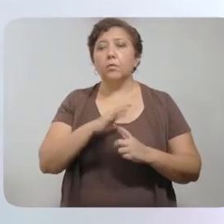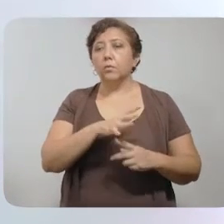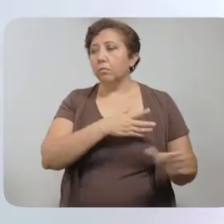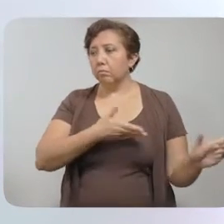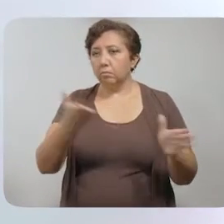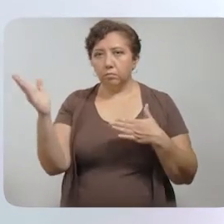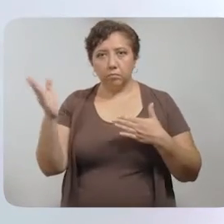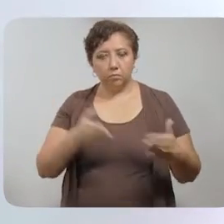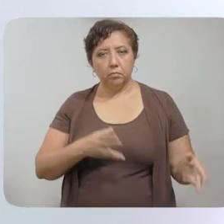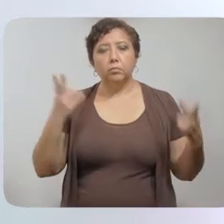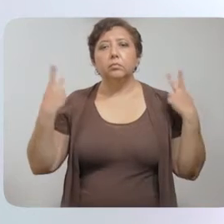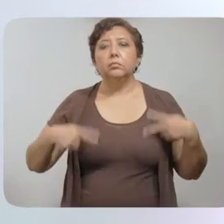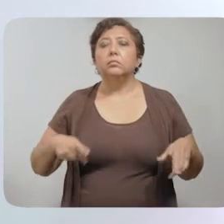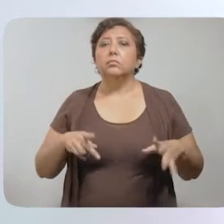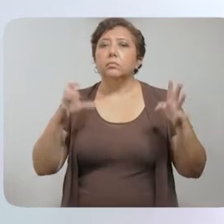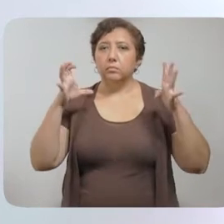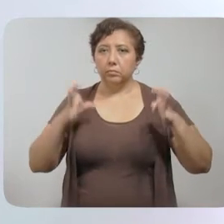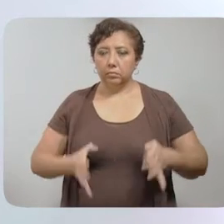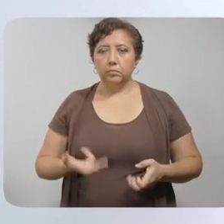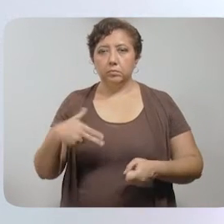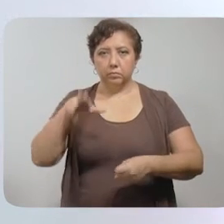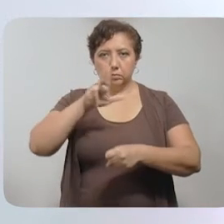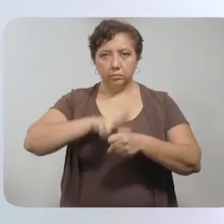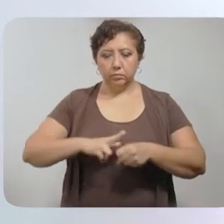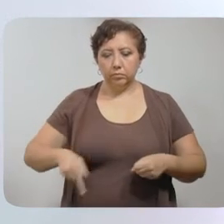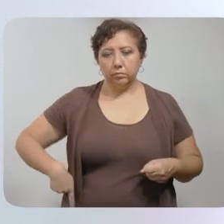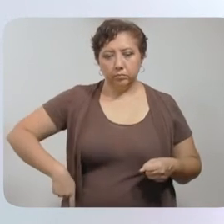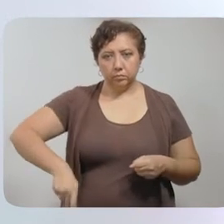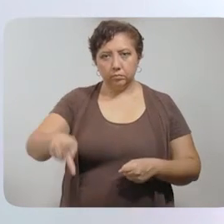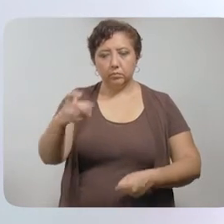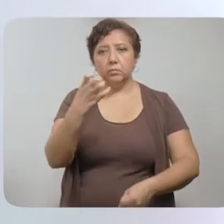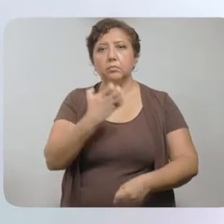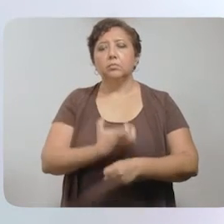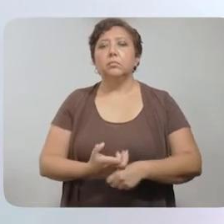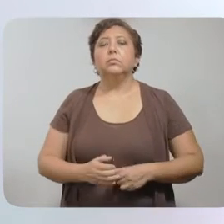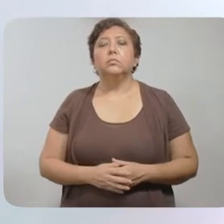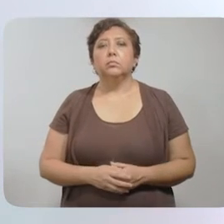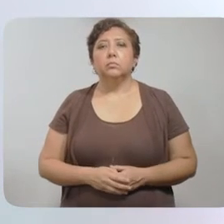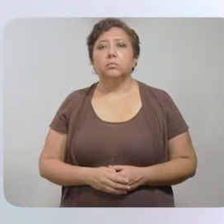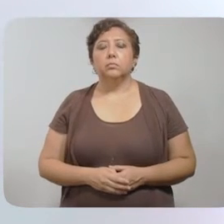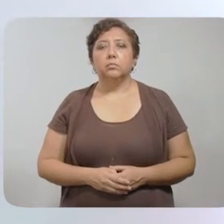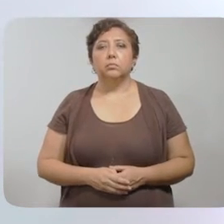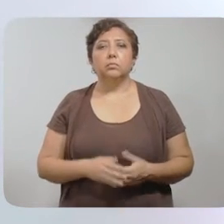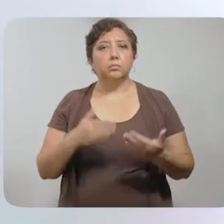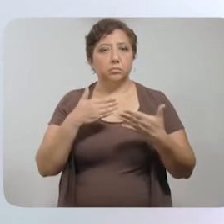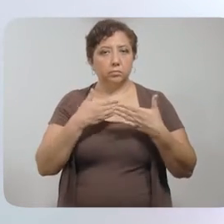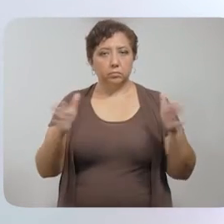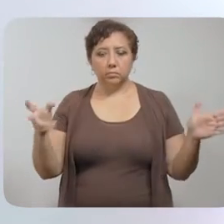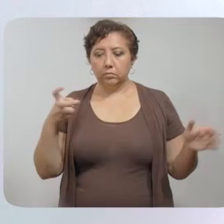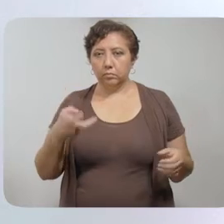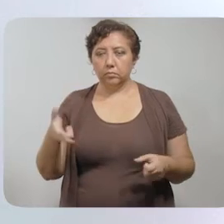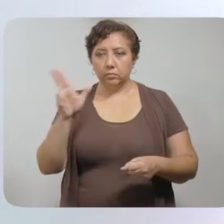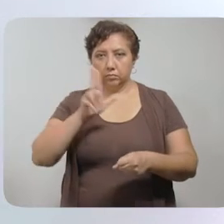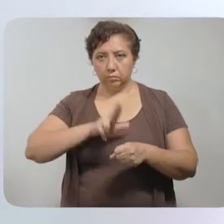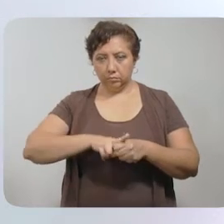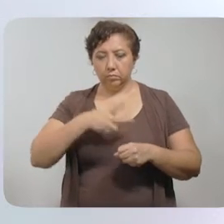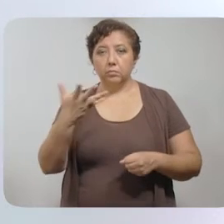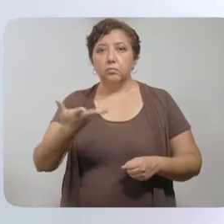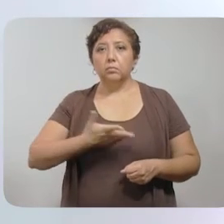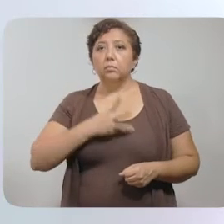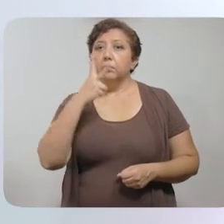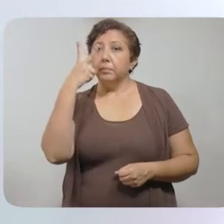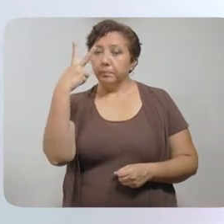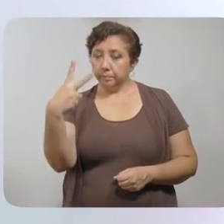ambulancia para pacientes que se encuentran en los hospitales públicos del estado. La apertura de este hospital temporal tiene